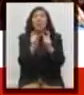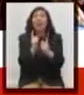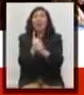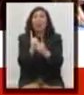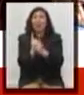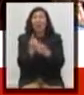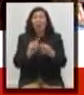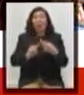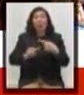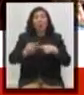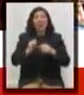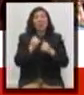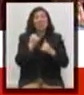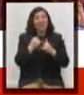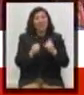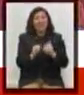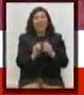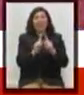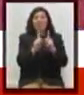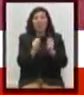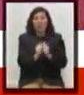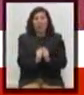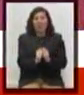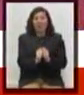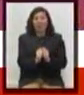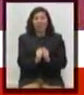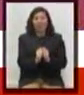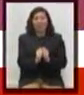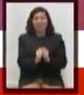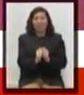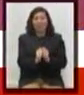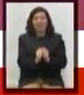rogaría que retornen para terminar las preguntas, por favor.